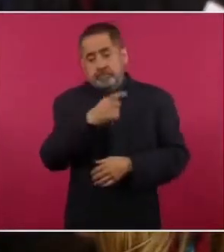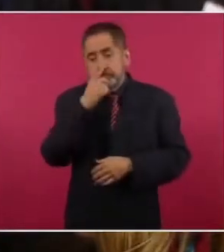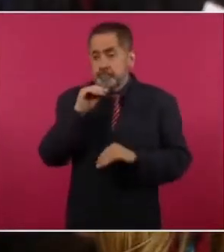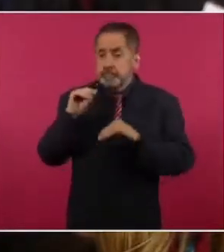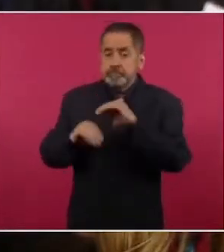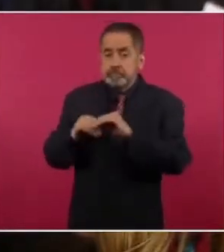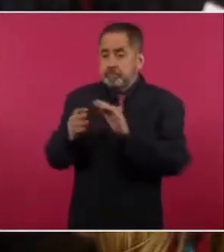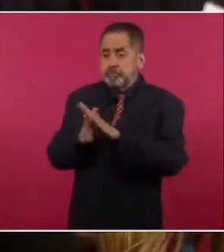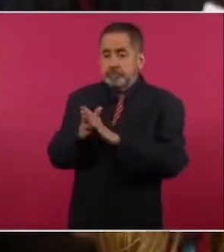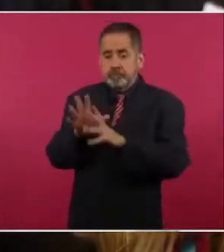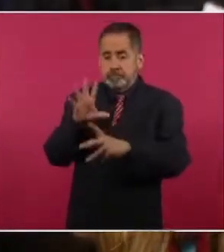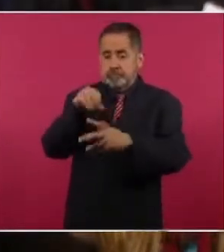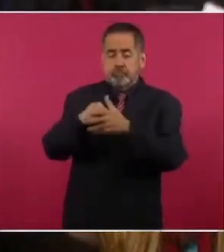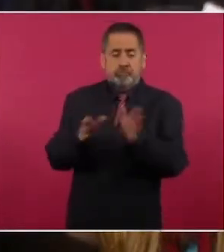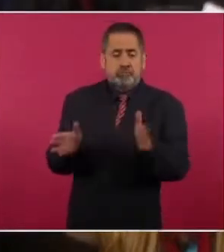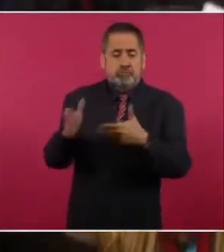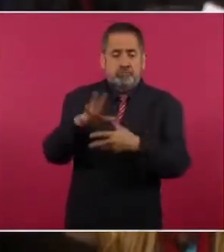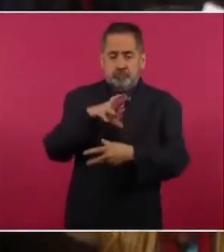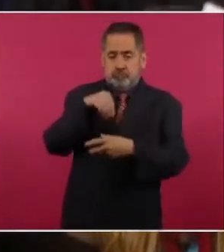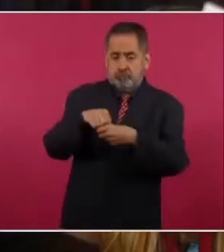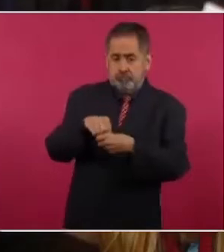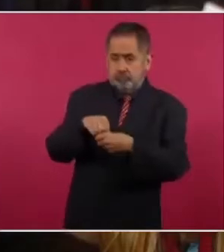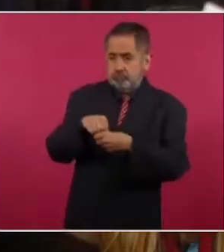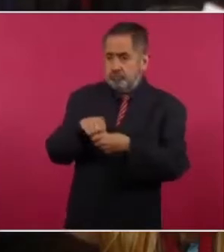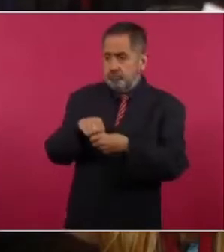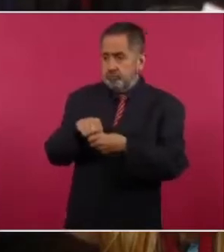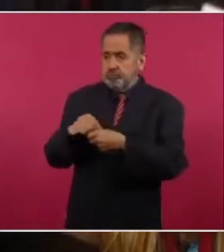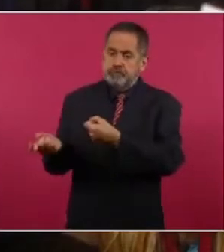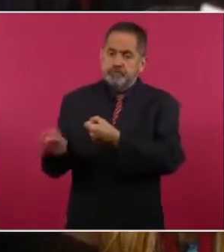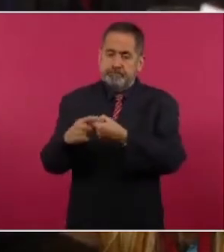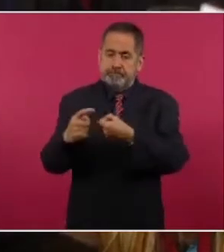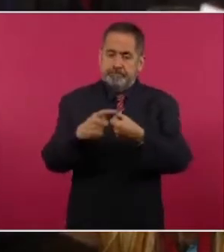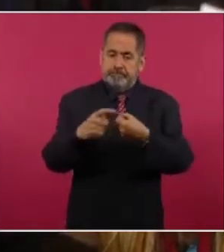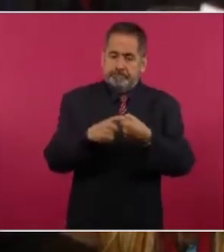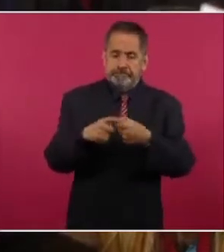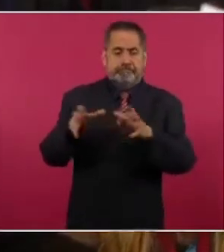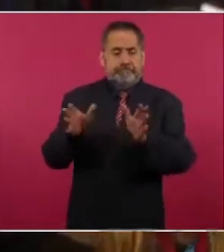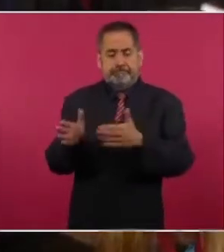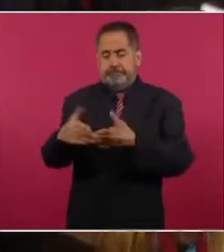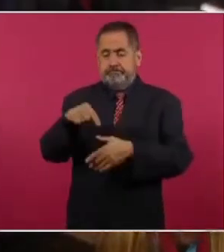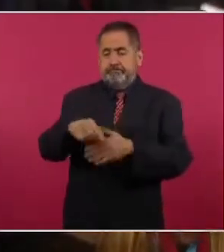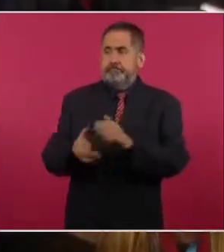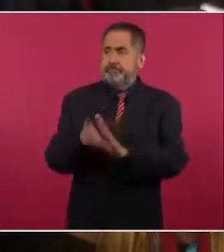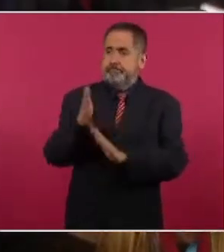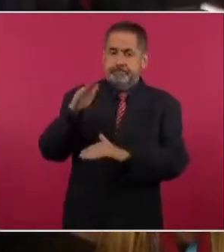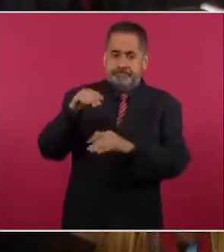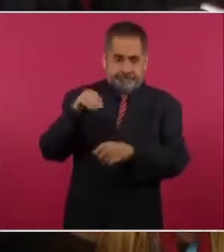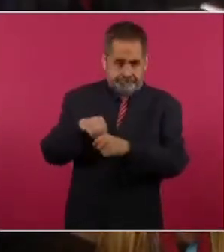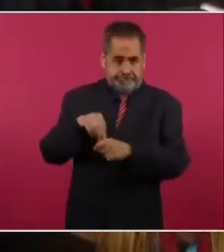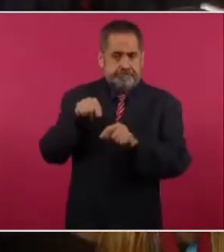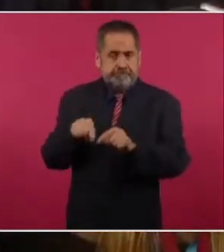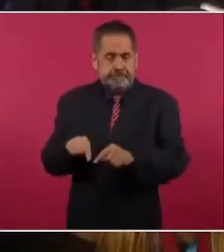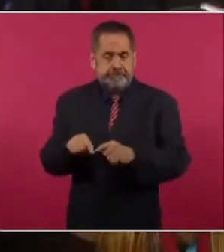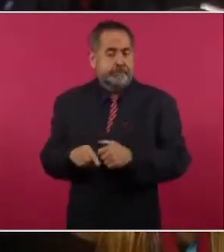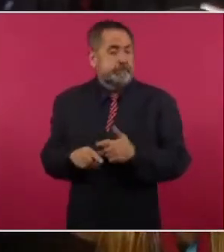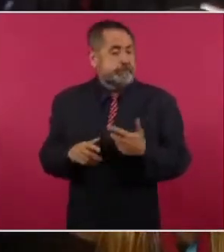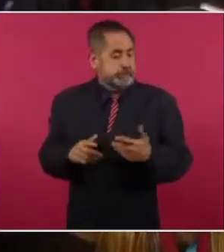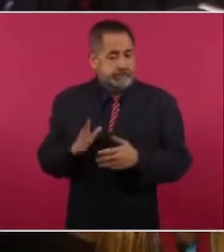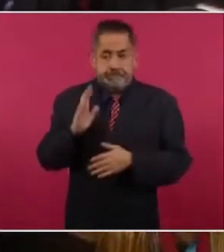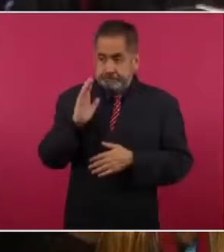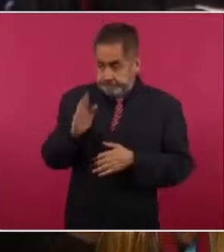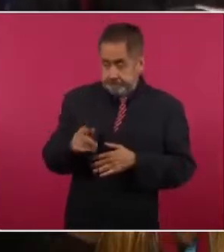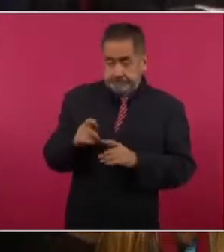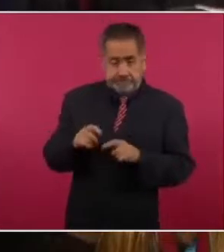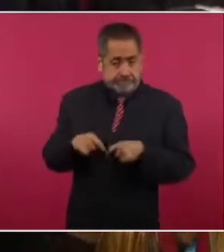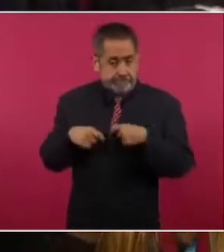una concentración de medidores para la conexión de los servicios. Así se realizó, pero a la hora de